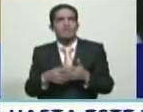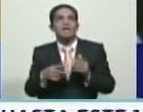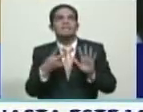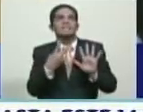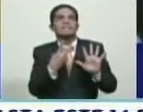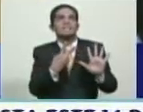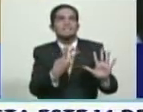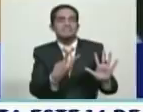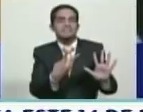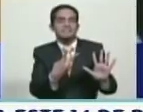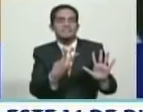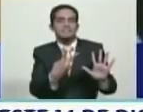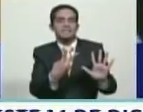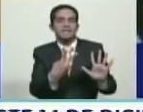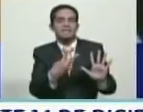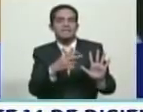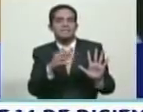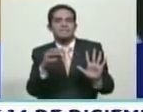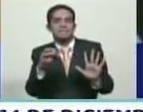762 de